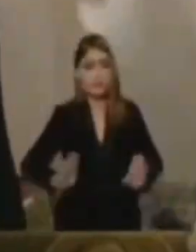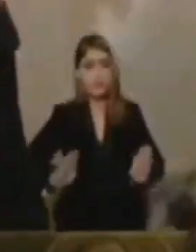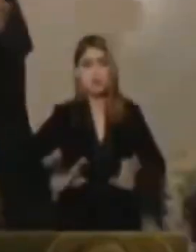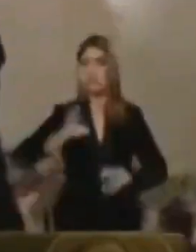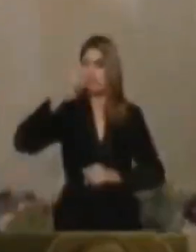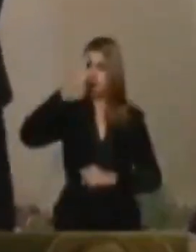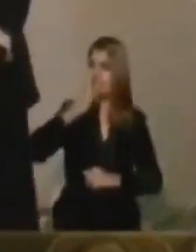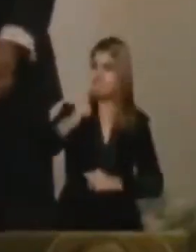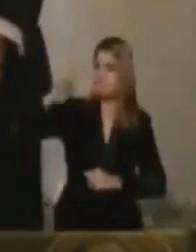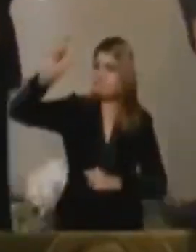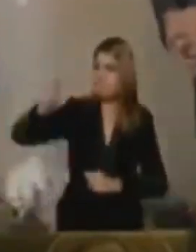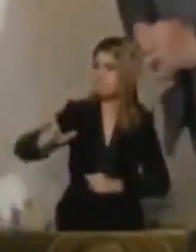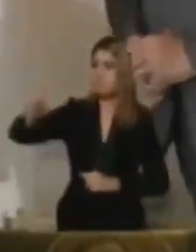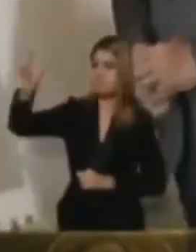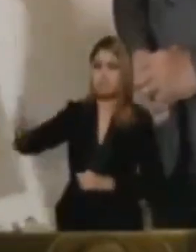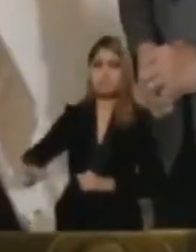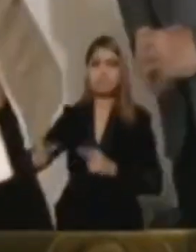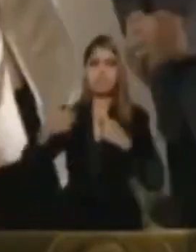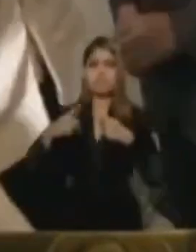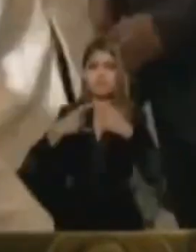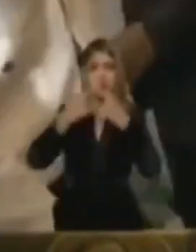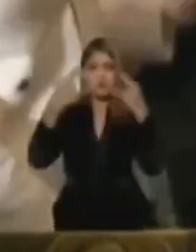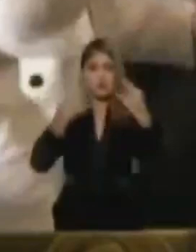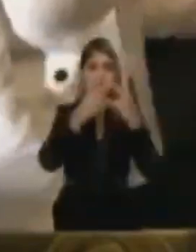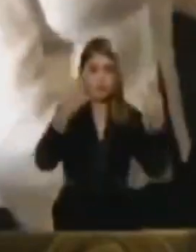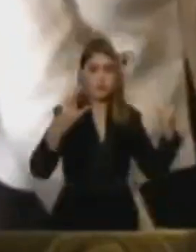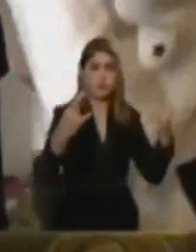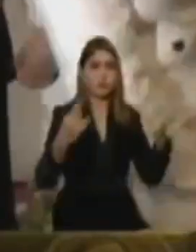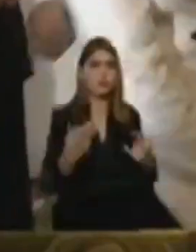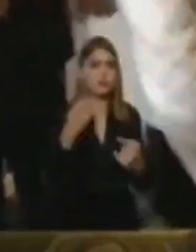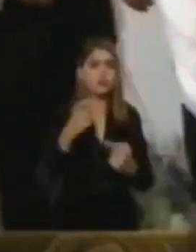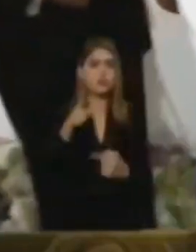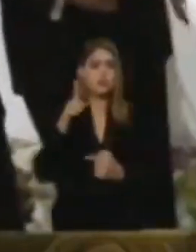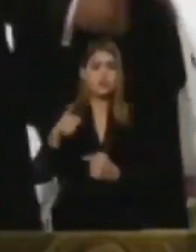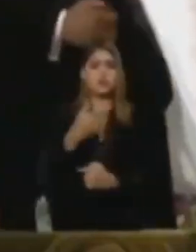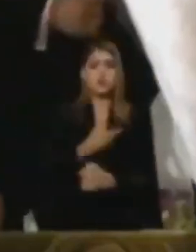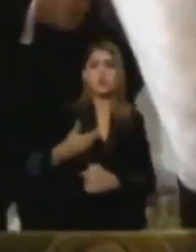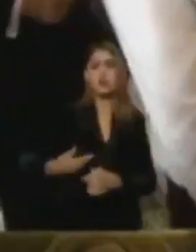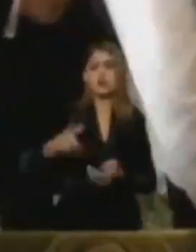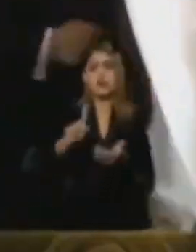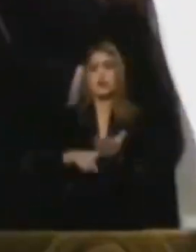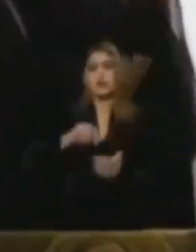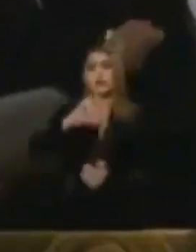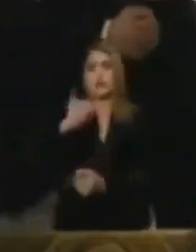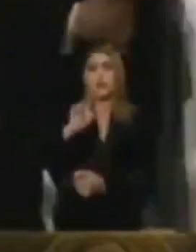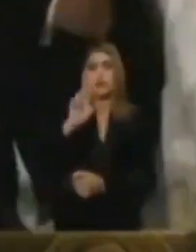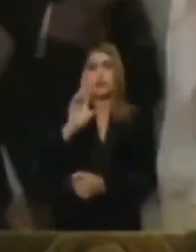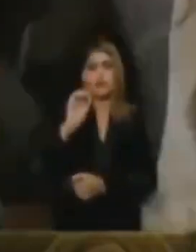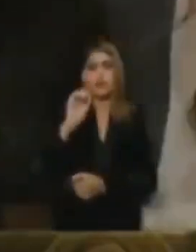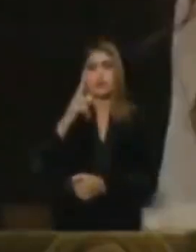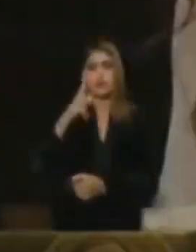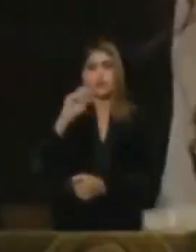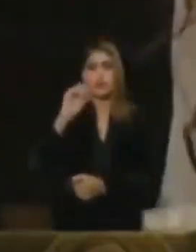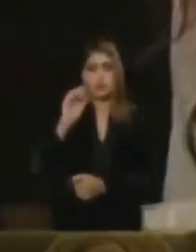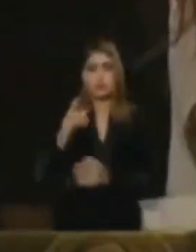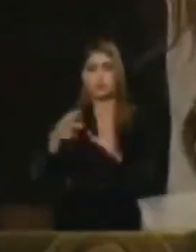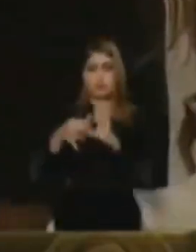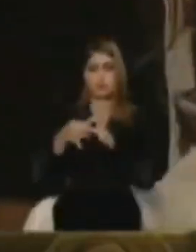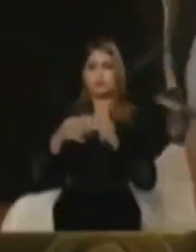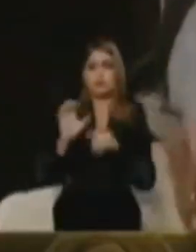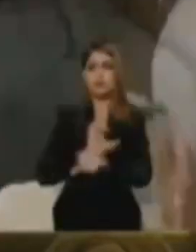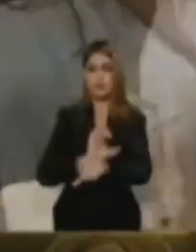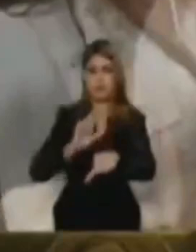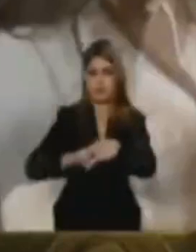de la historia de cada uno de ellos. Aquí el presidente de la Junta de Coordinación Política, coordinador del grupo parlamentario de